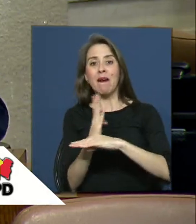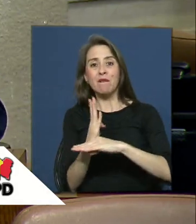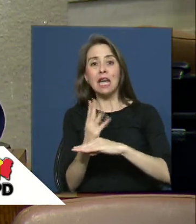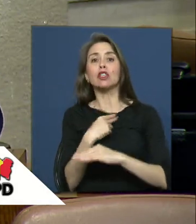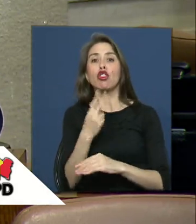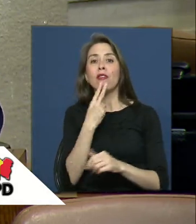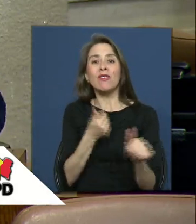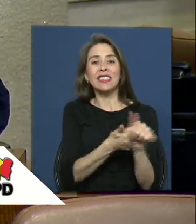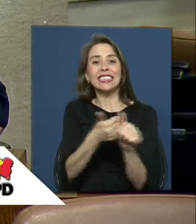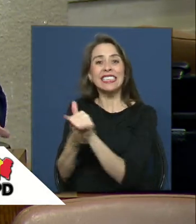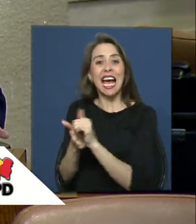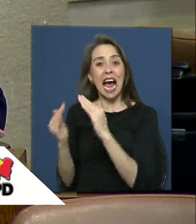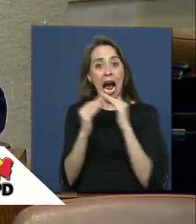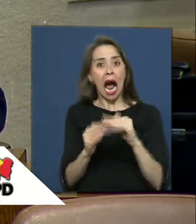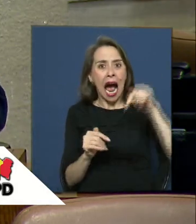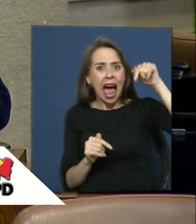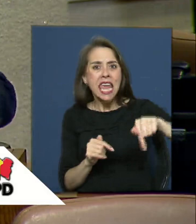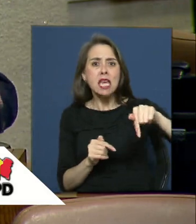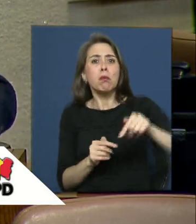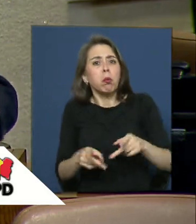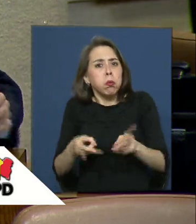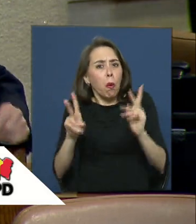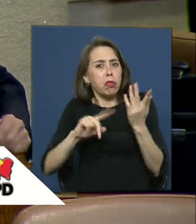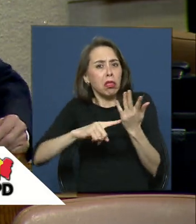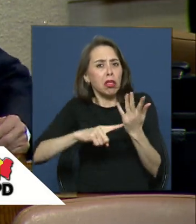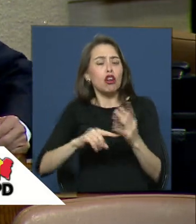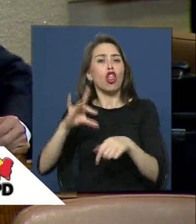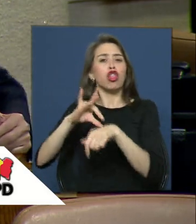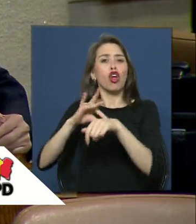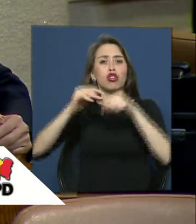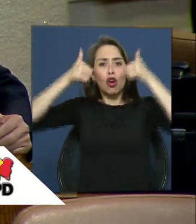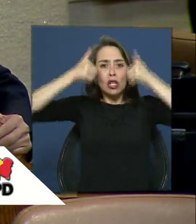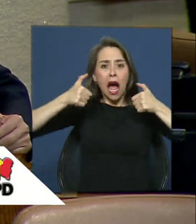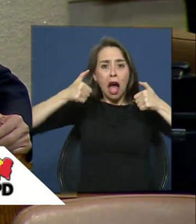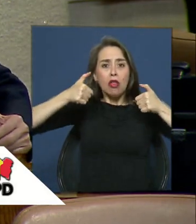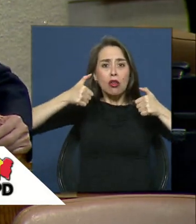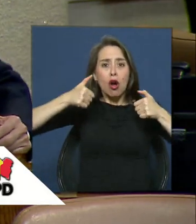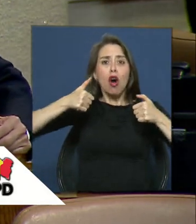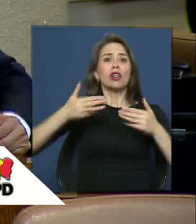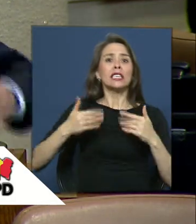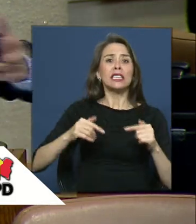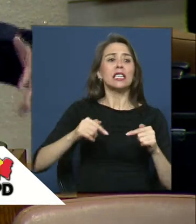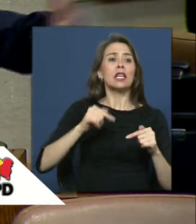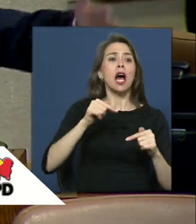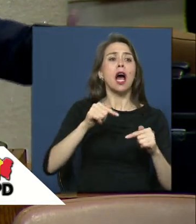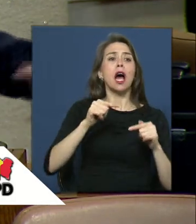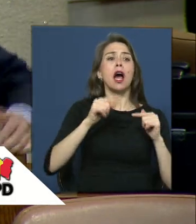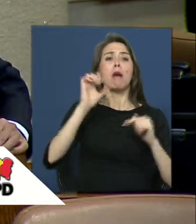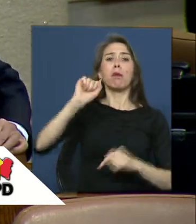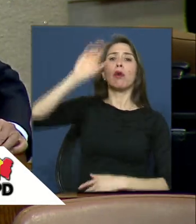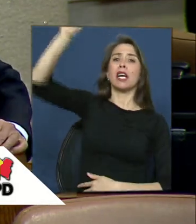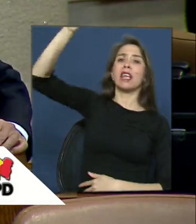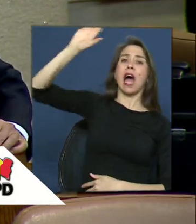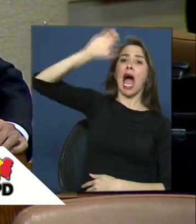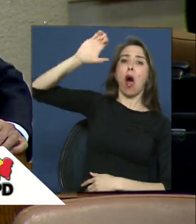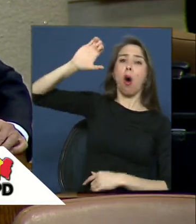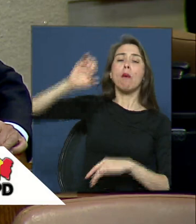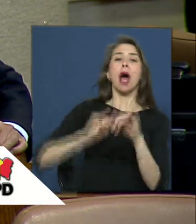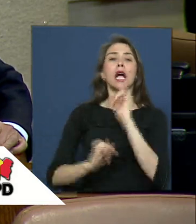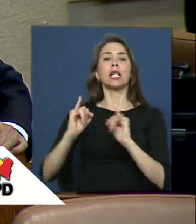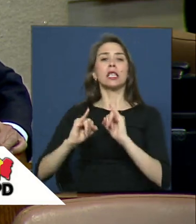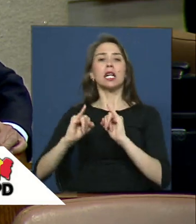sector. Hoy día la tecnología lo permite. Un médico radiólogo no necesita estar en todos los hospitales. Puede estar en Europa, en Alemania, y puede